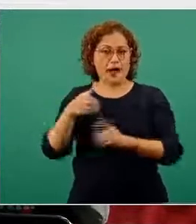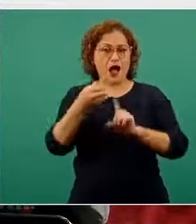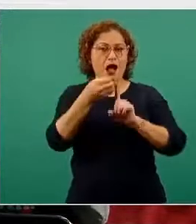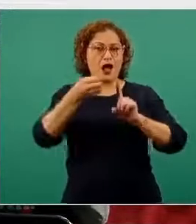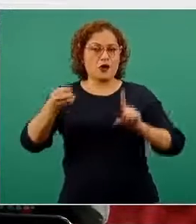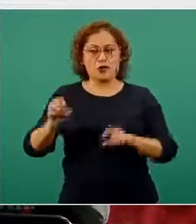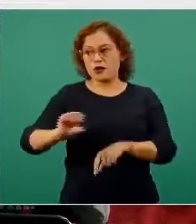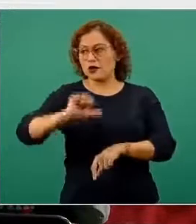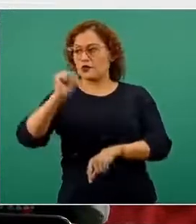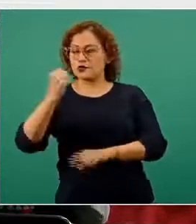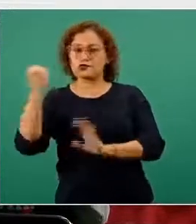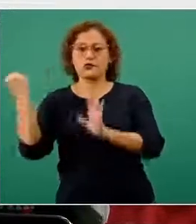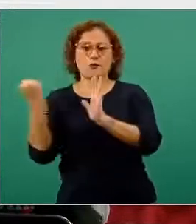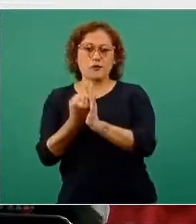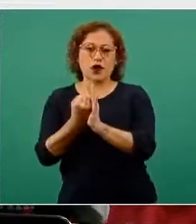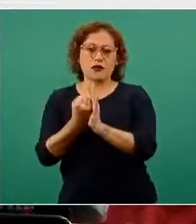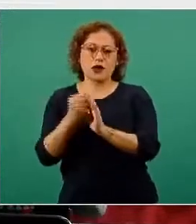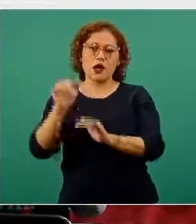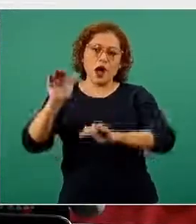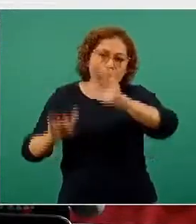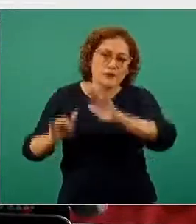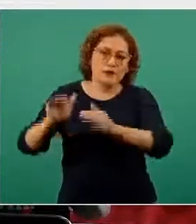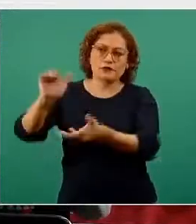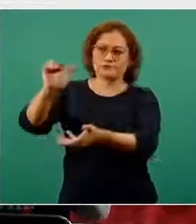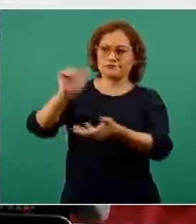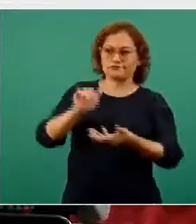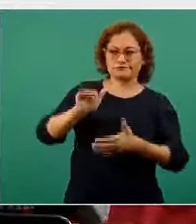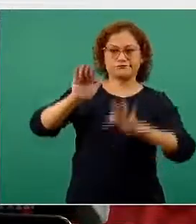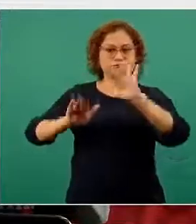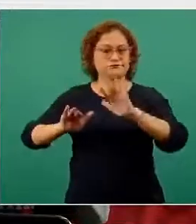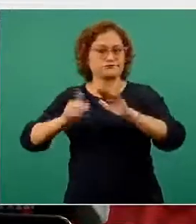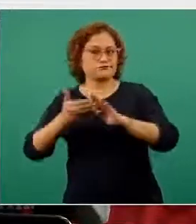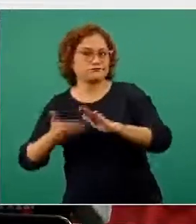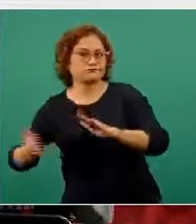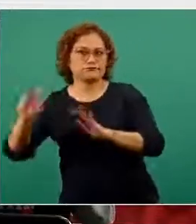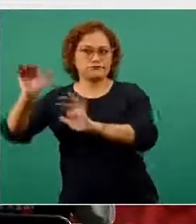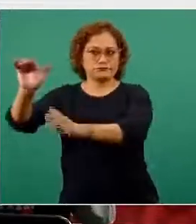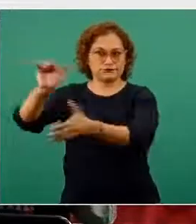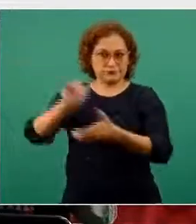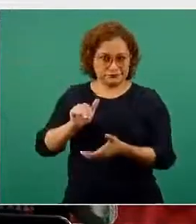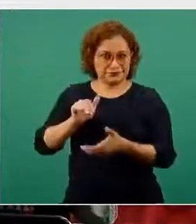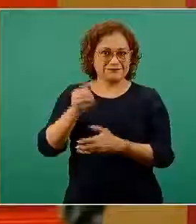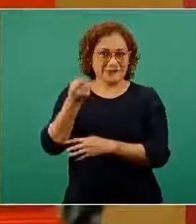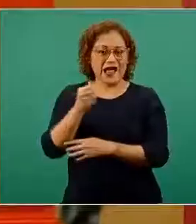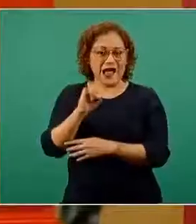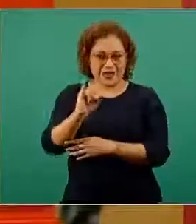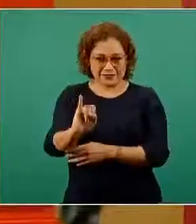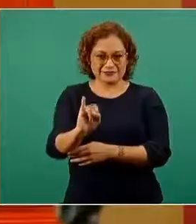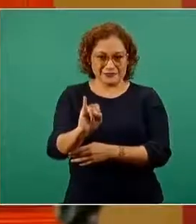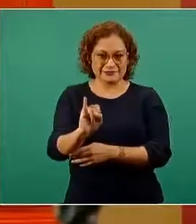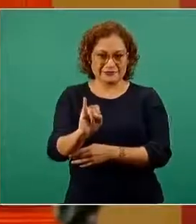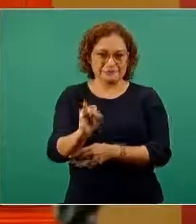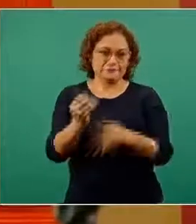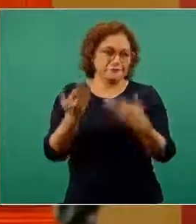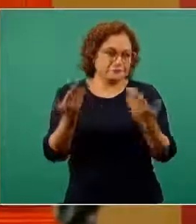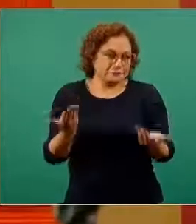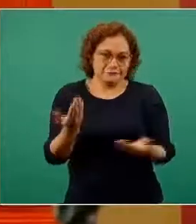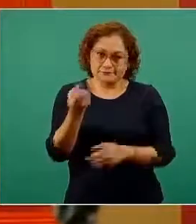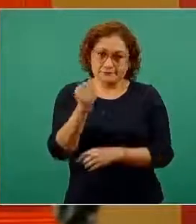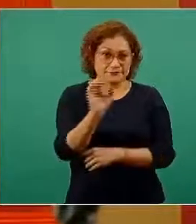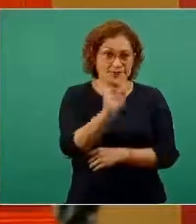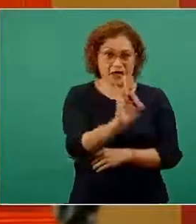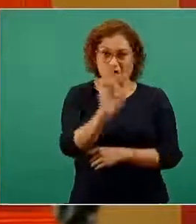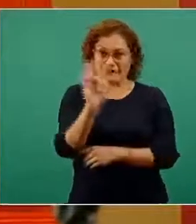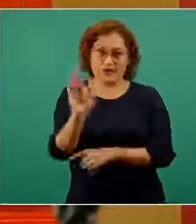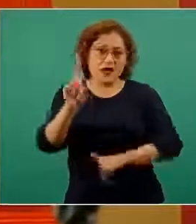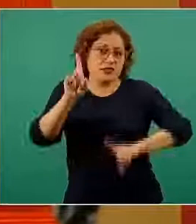Y tampoco, por las razones también explicadas muchas veces, no es una proveeduría fija. Hay muy pocas compañías que